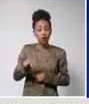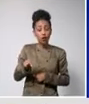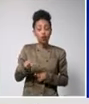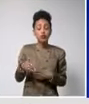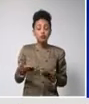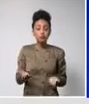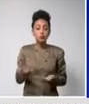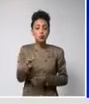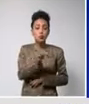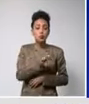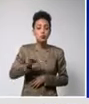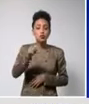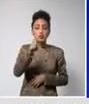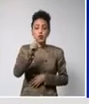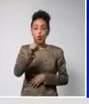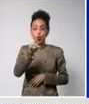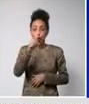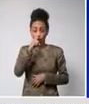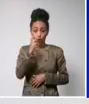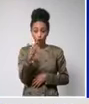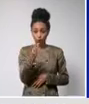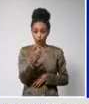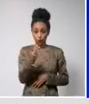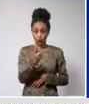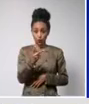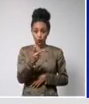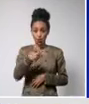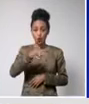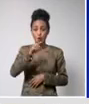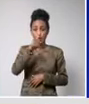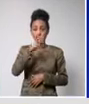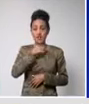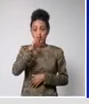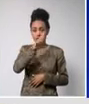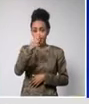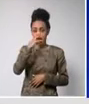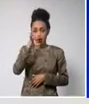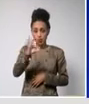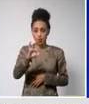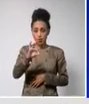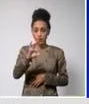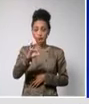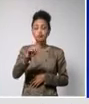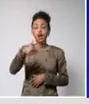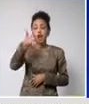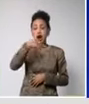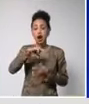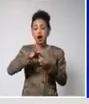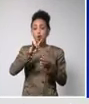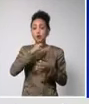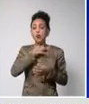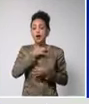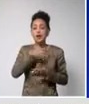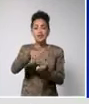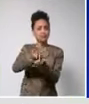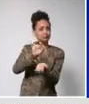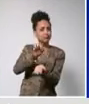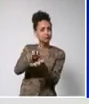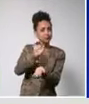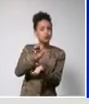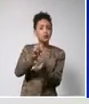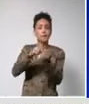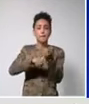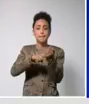municipio Colón 2 y de Jovellanos, Jagüey Grande, Ciénaga de Zapata, Pedro Betancur